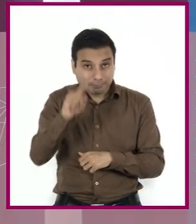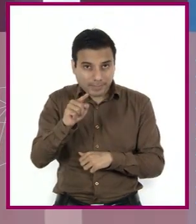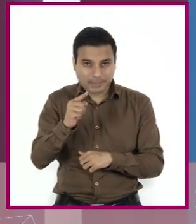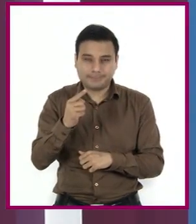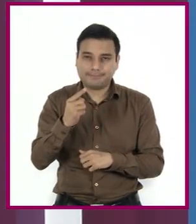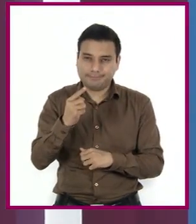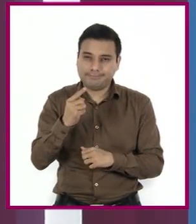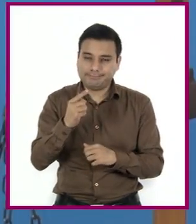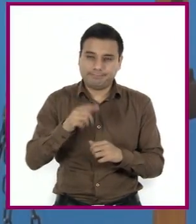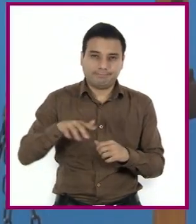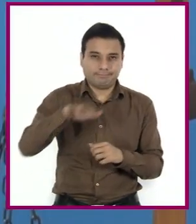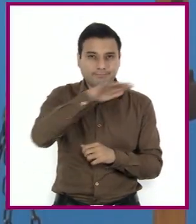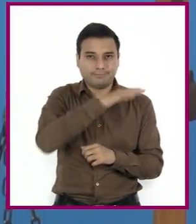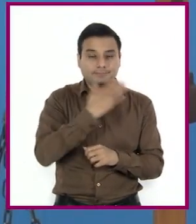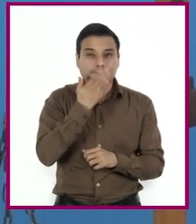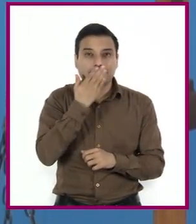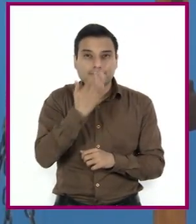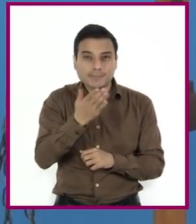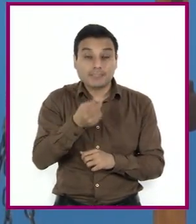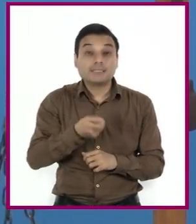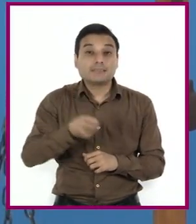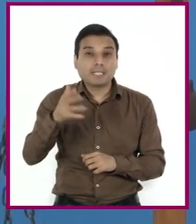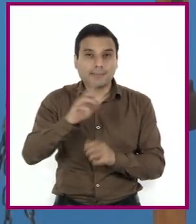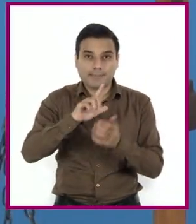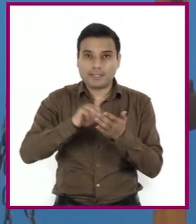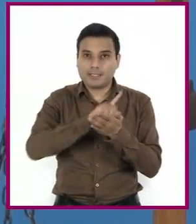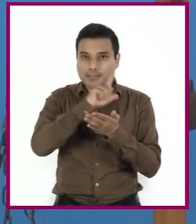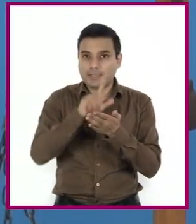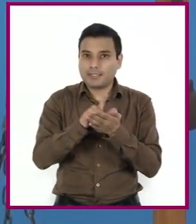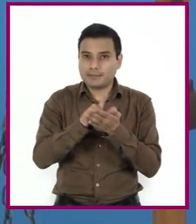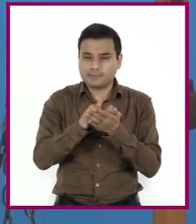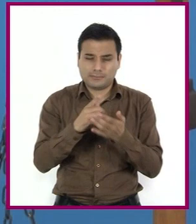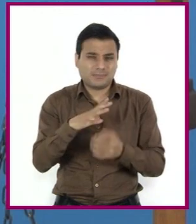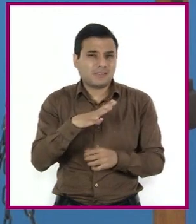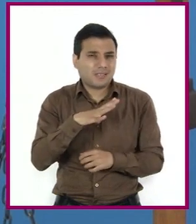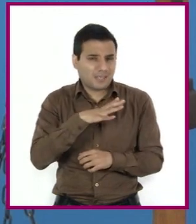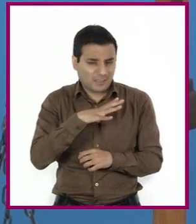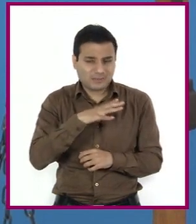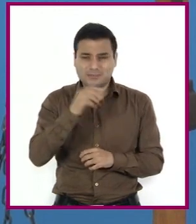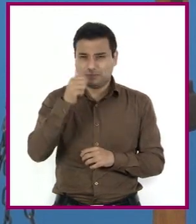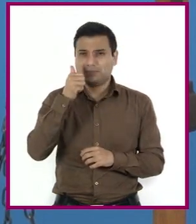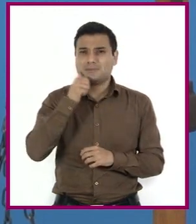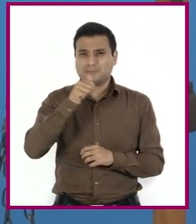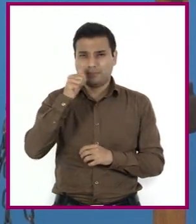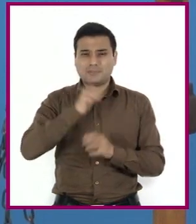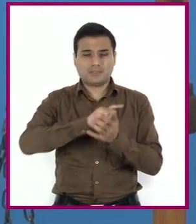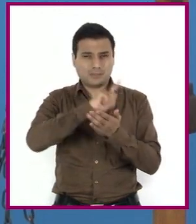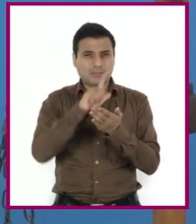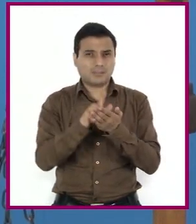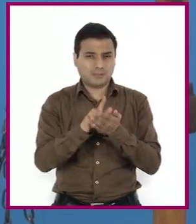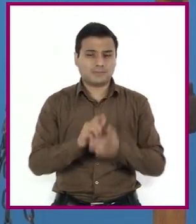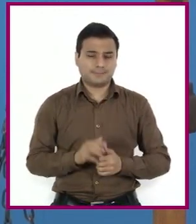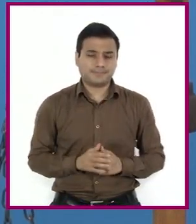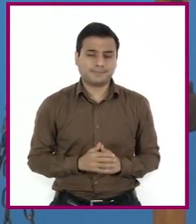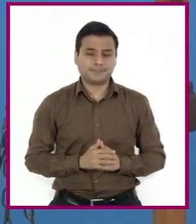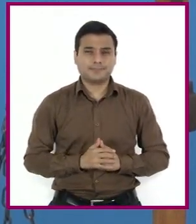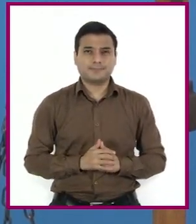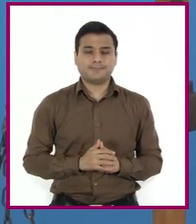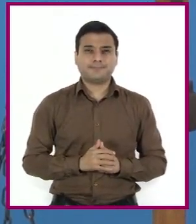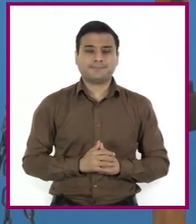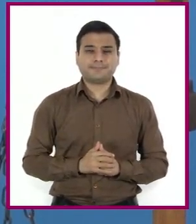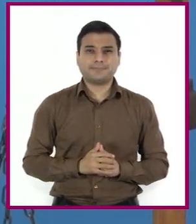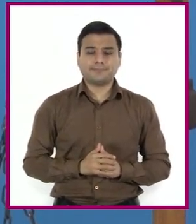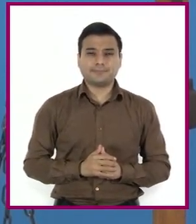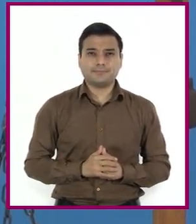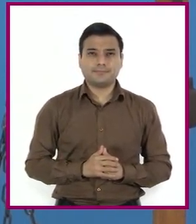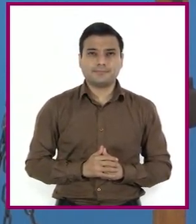leyes, que, como bien hemos reconocido, existen en todos los ámbitos de la sociedad en la cual nos desarrollamos. Además